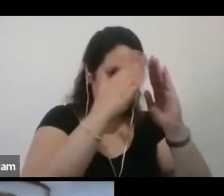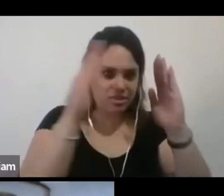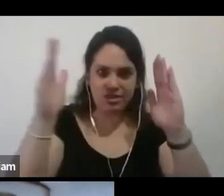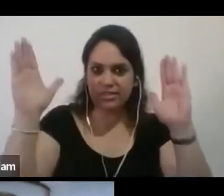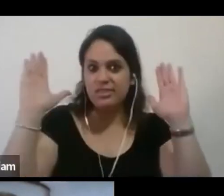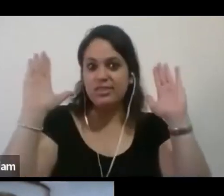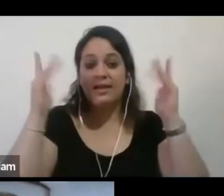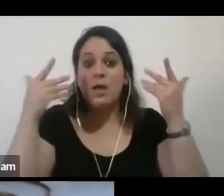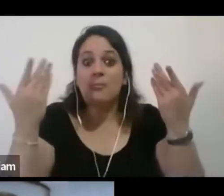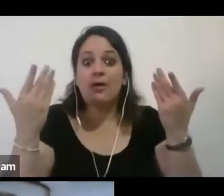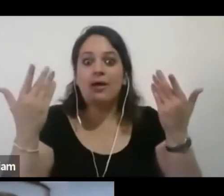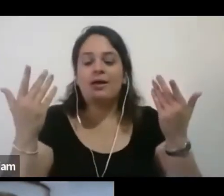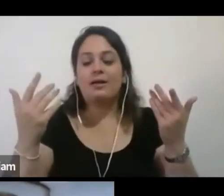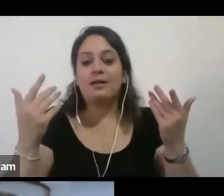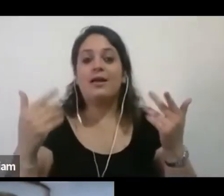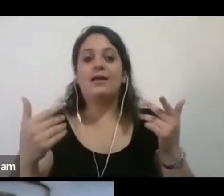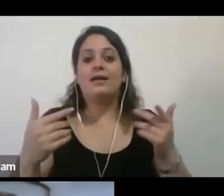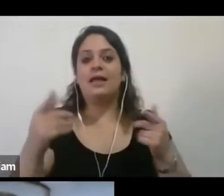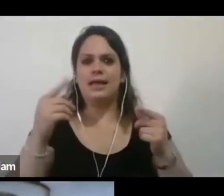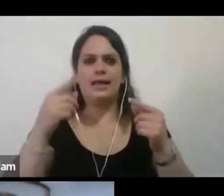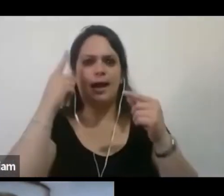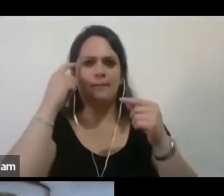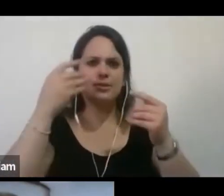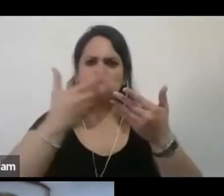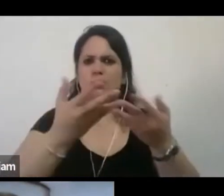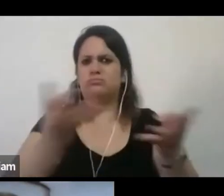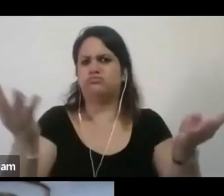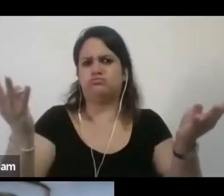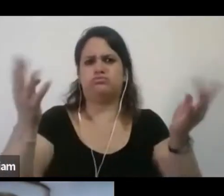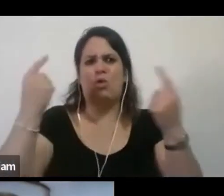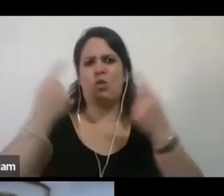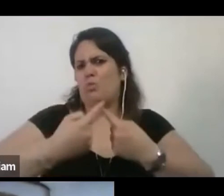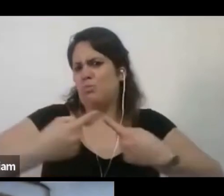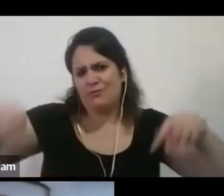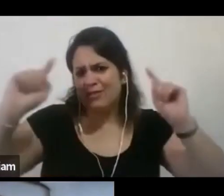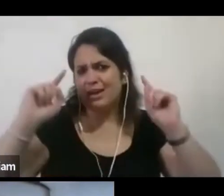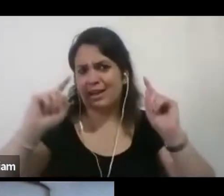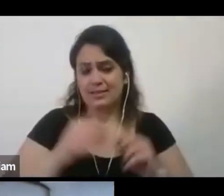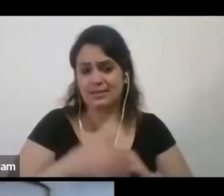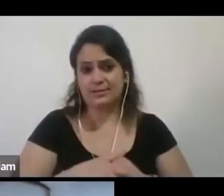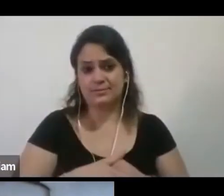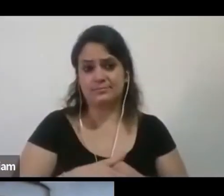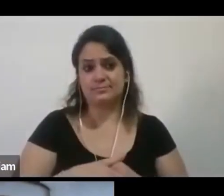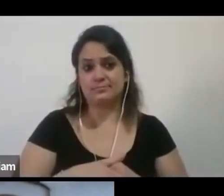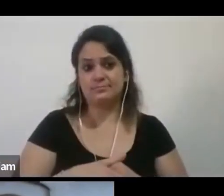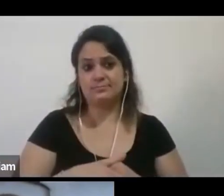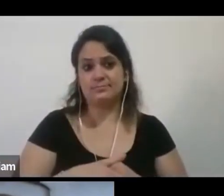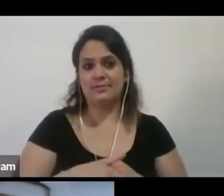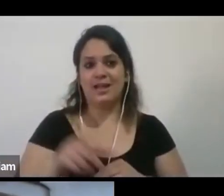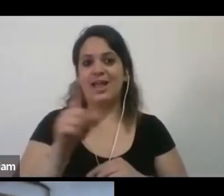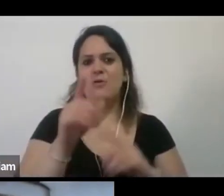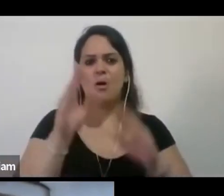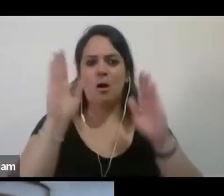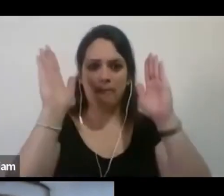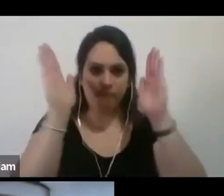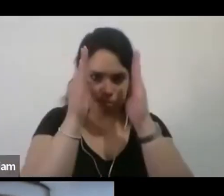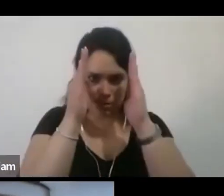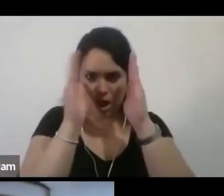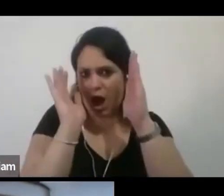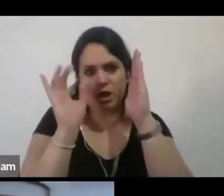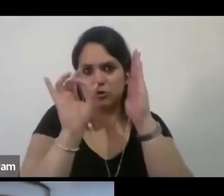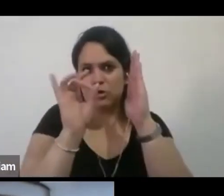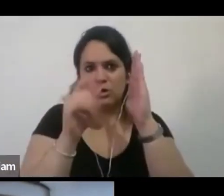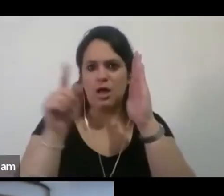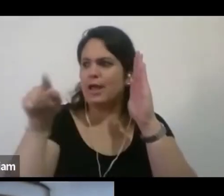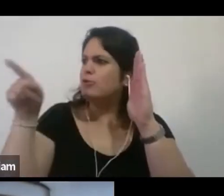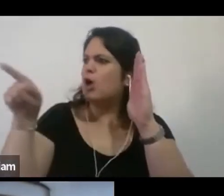uno se puede abrir a un montón de actividades, no cerrarse, de decir, esto no lo